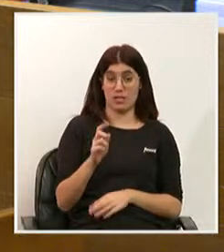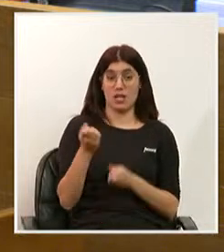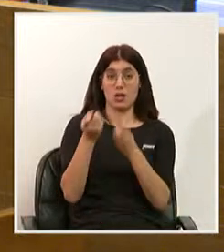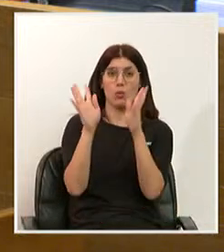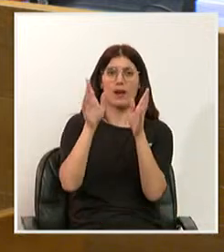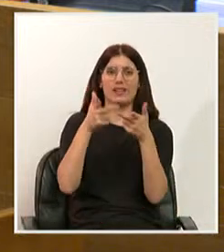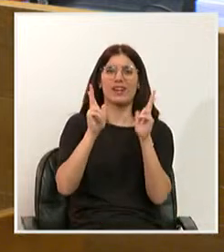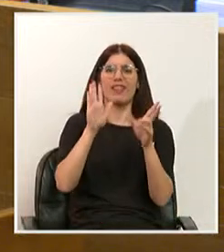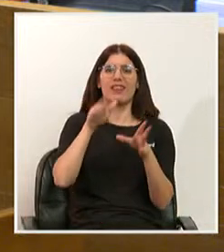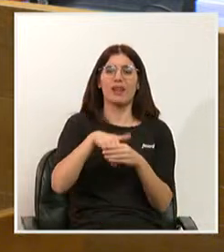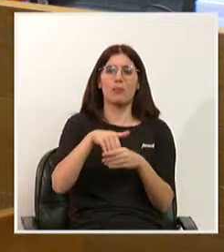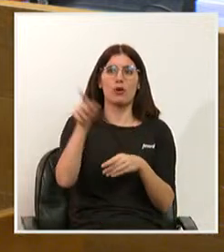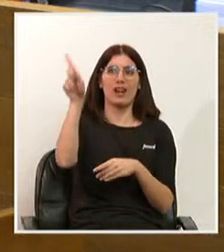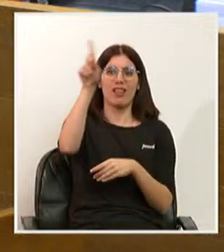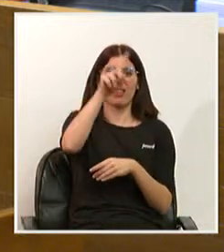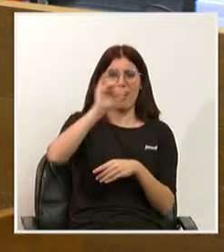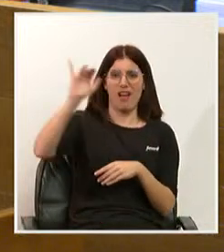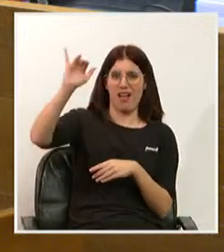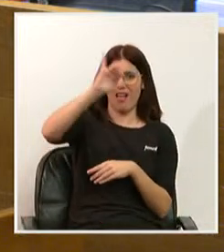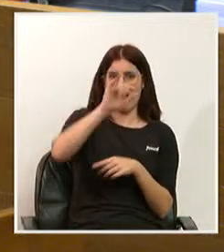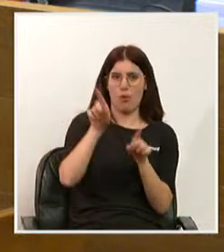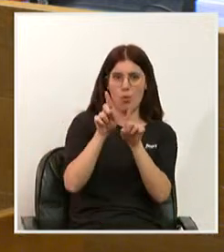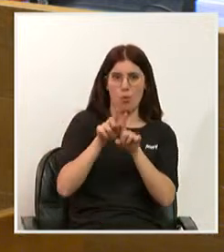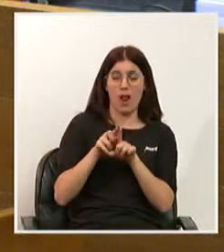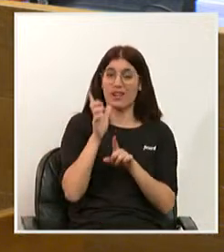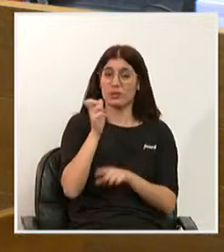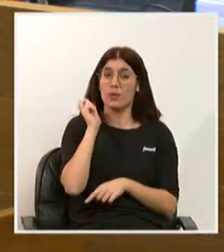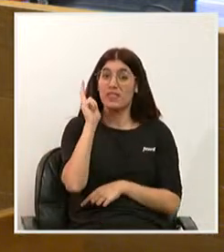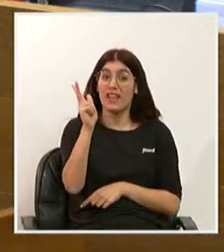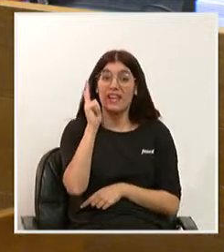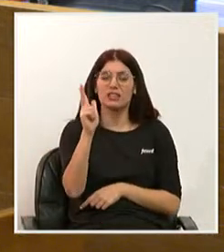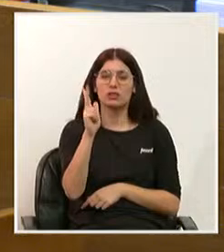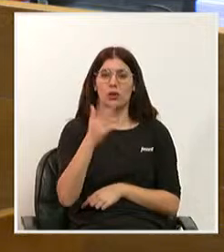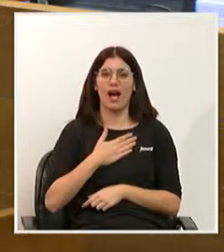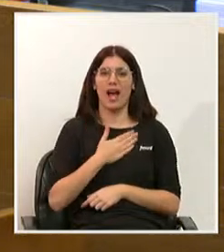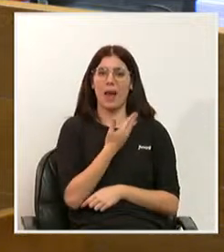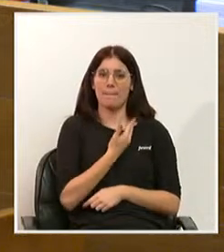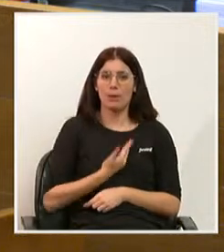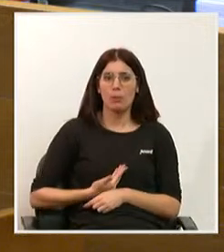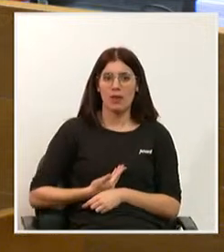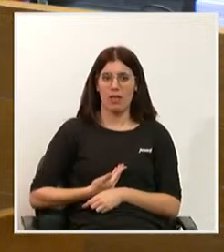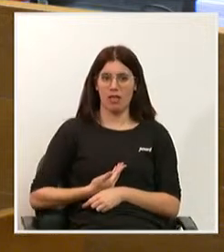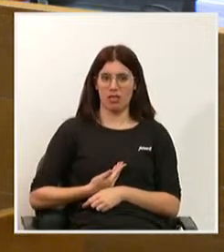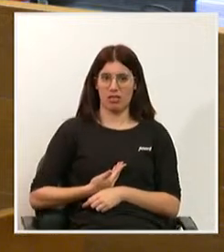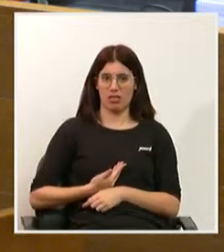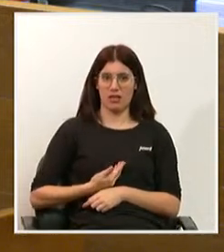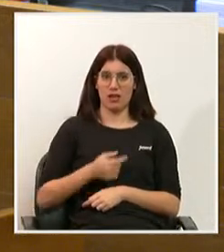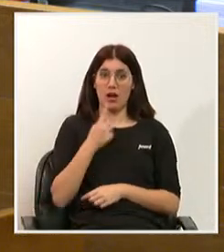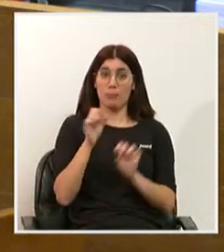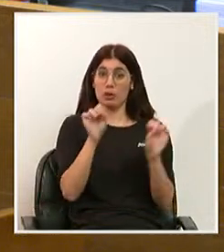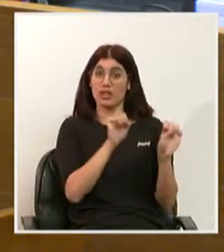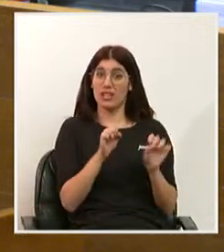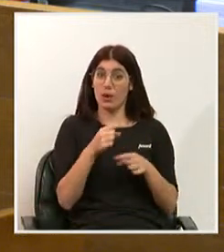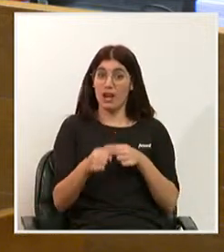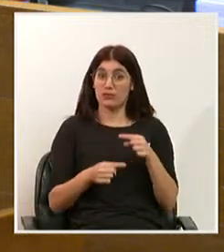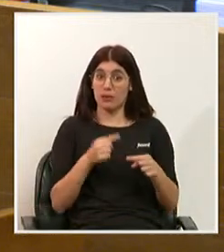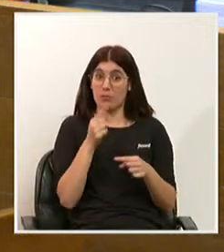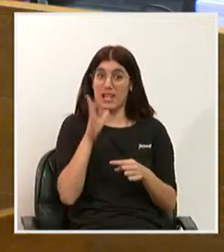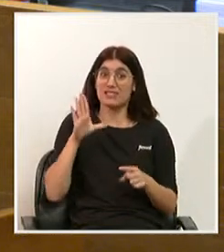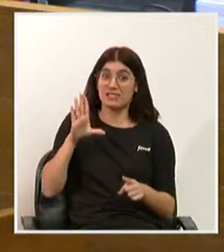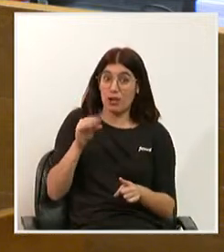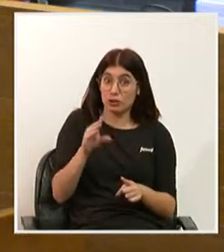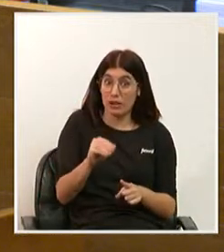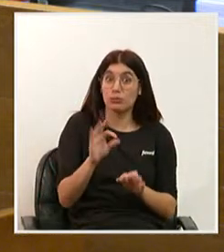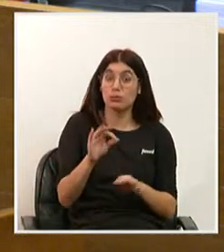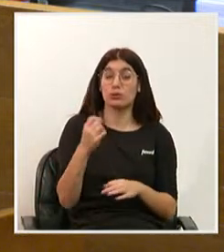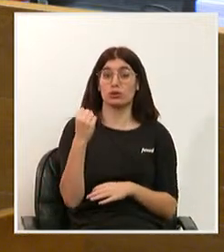democracias occidentales Ha sido el derecho a la propiedad lo que que ha protegido a las familias precisamente de los abusos de